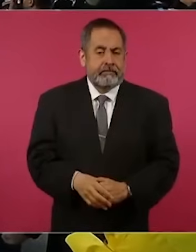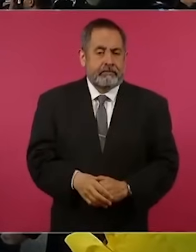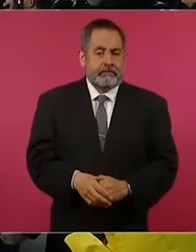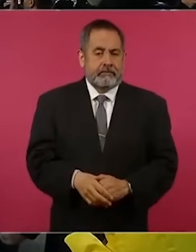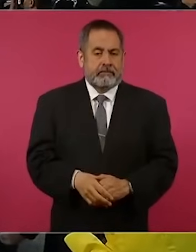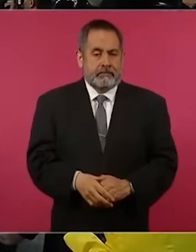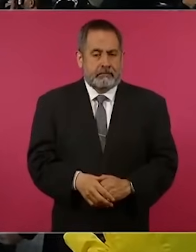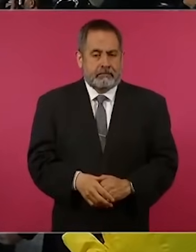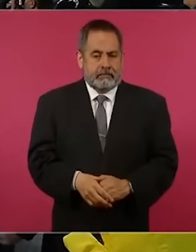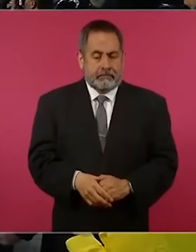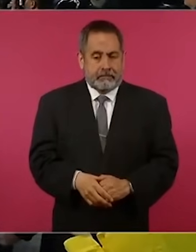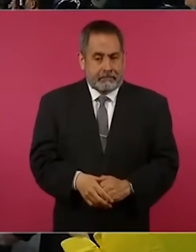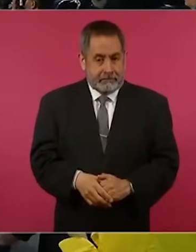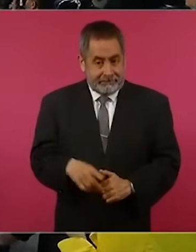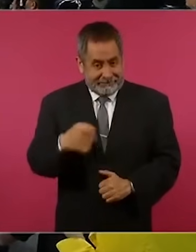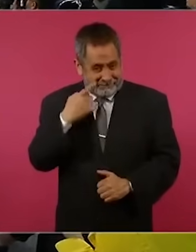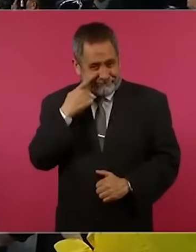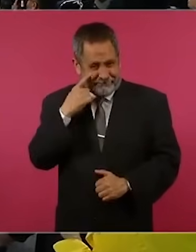¿cómo combina,